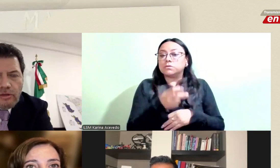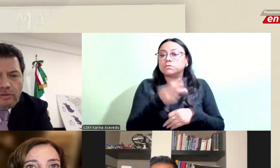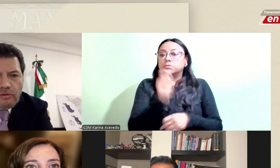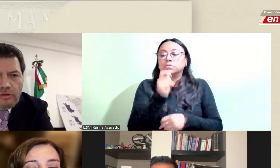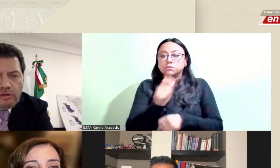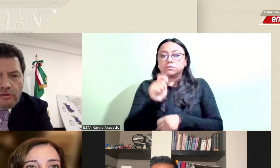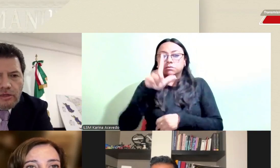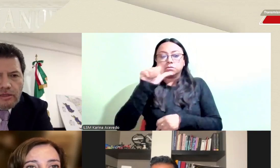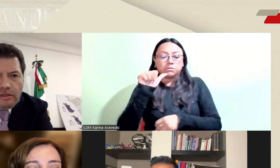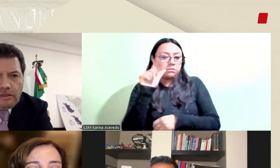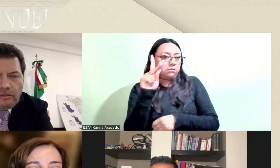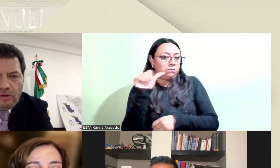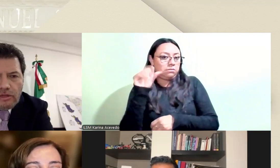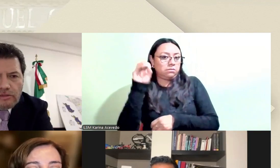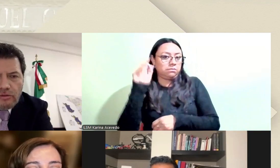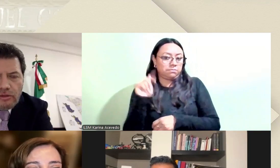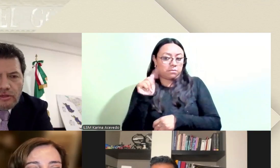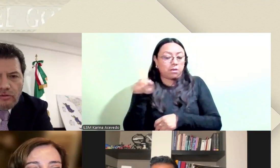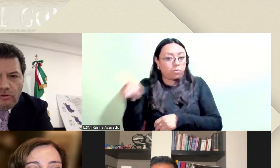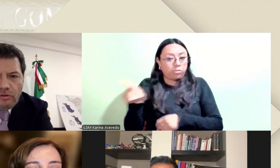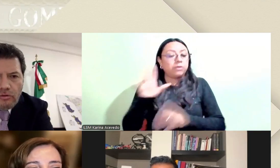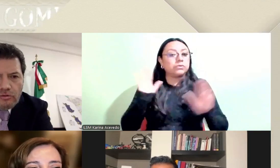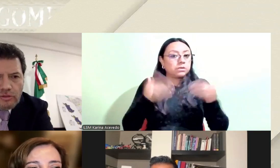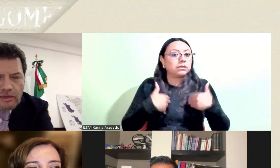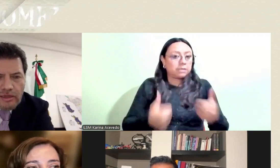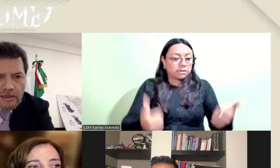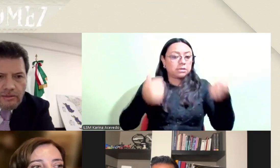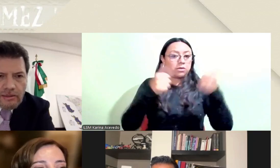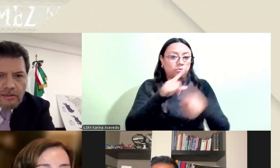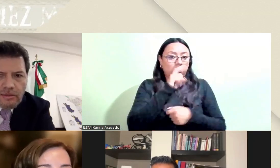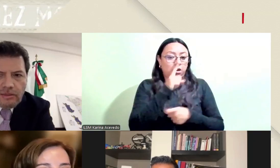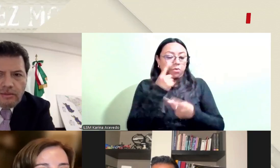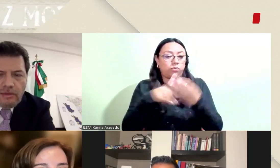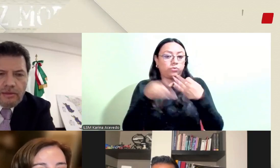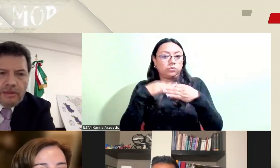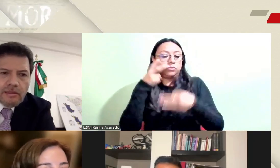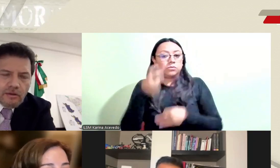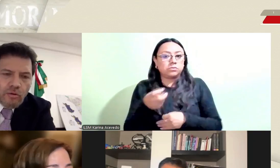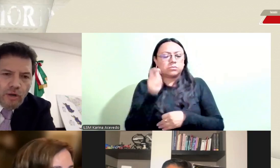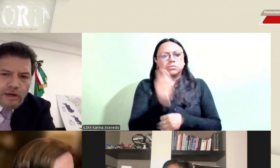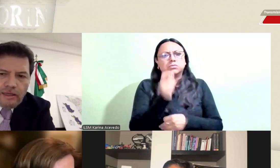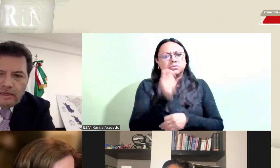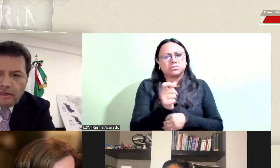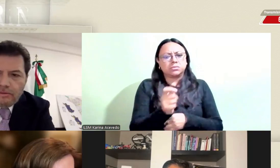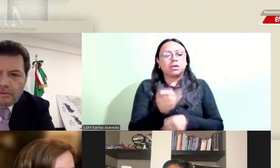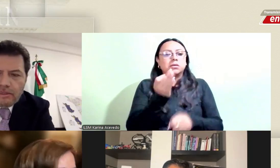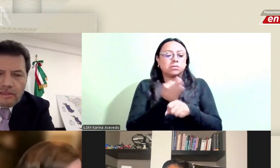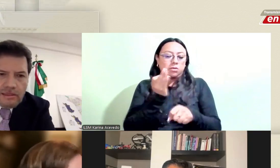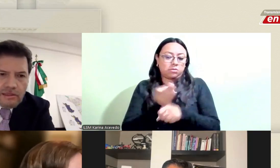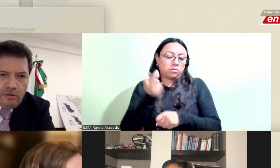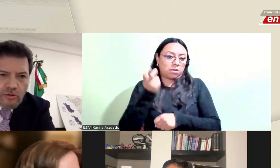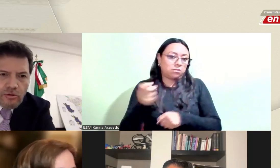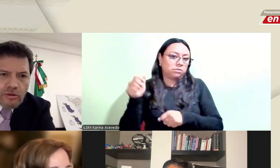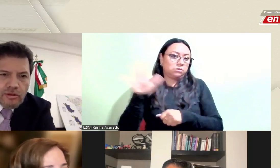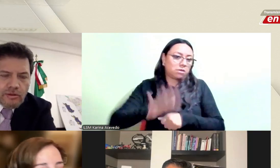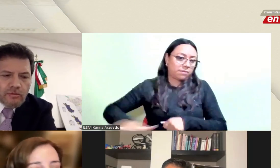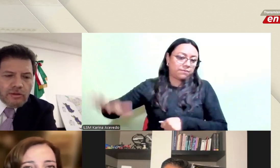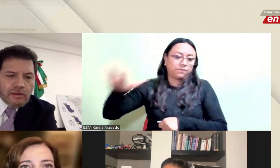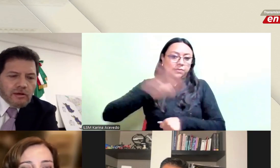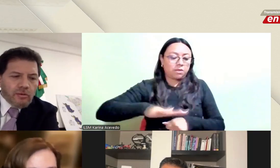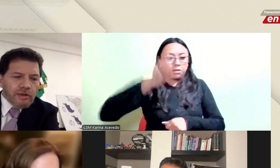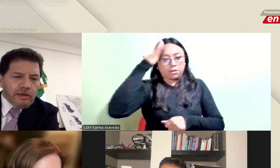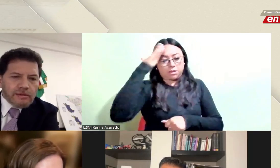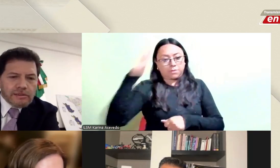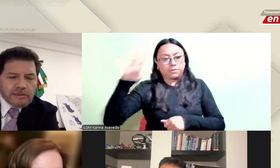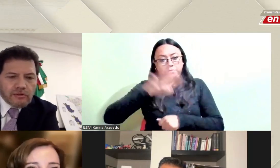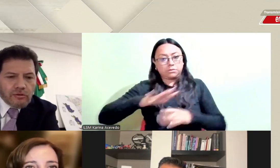y de Ordenamiento Territorial, entendiendo el gasto hídrico, considera evidentemente viable como área cabeza de sector. Debemos de